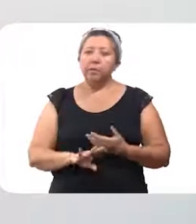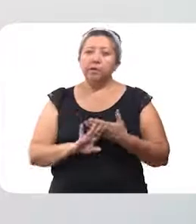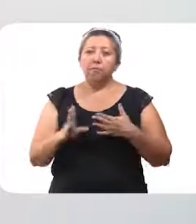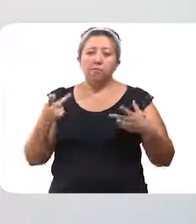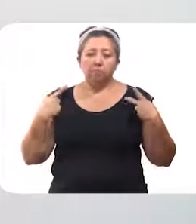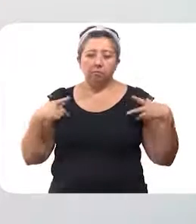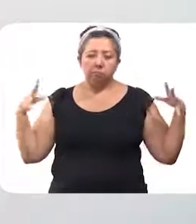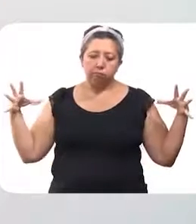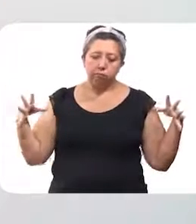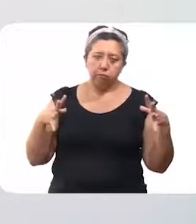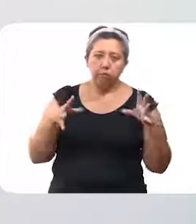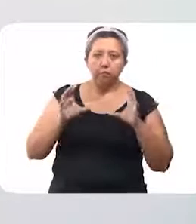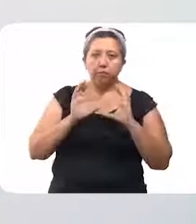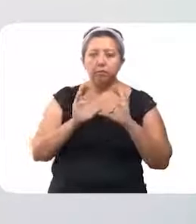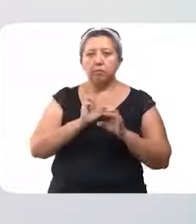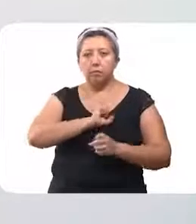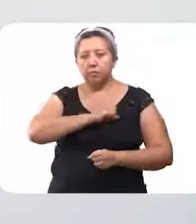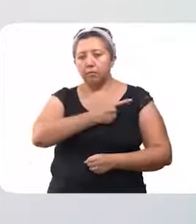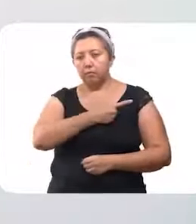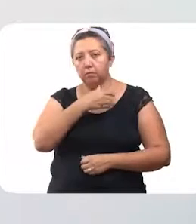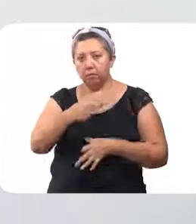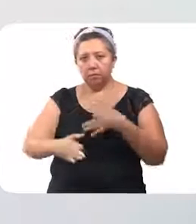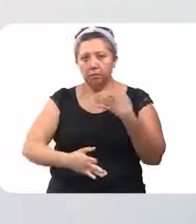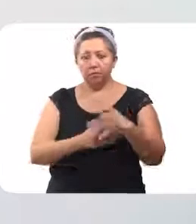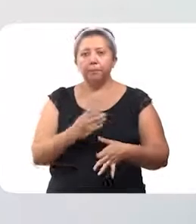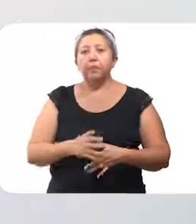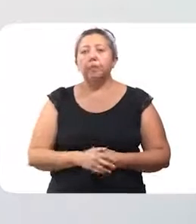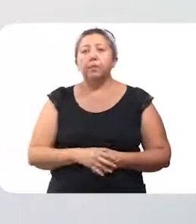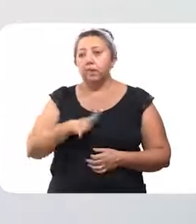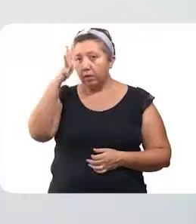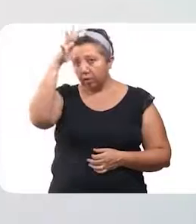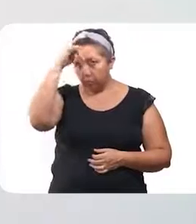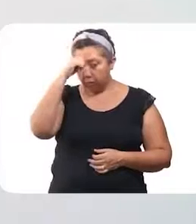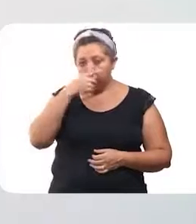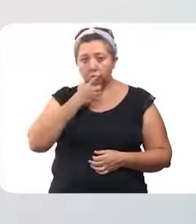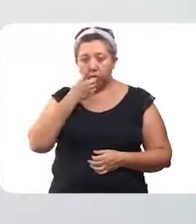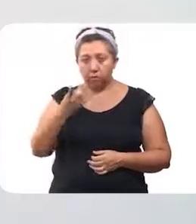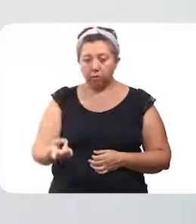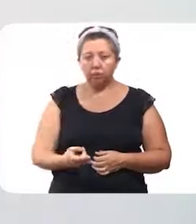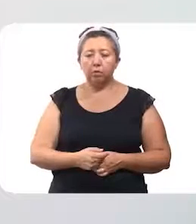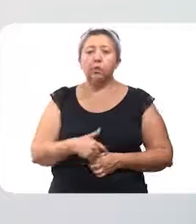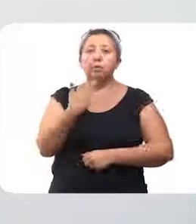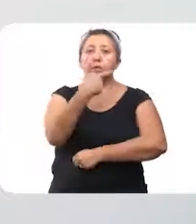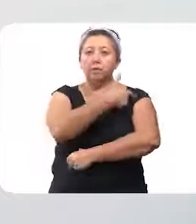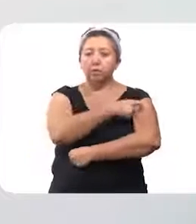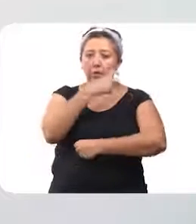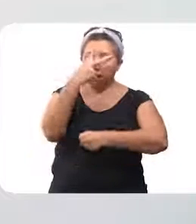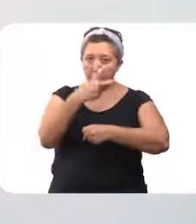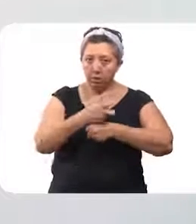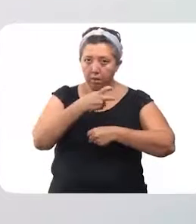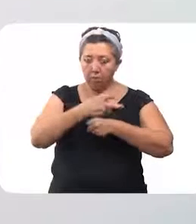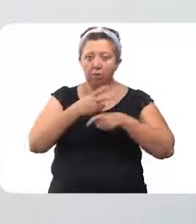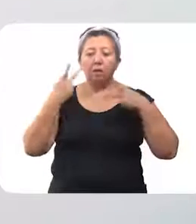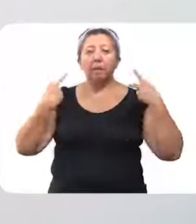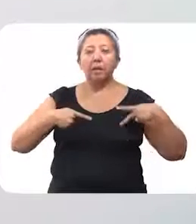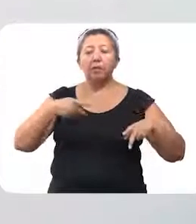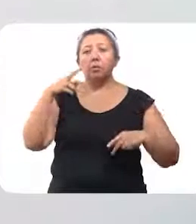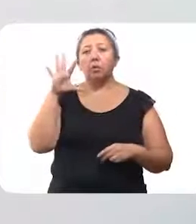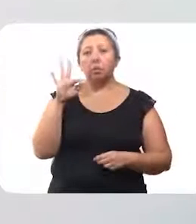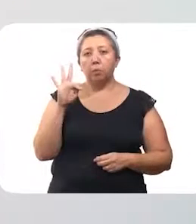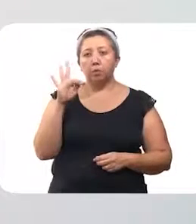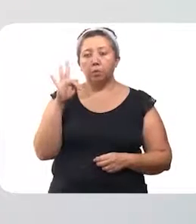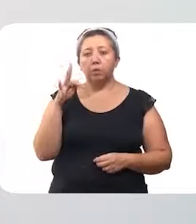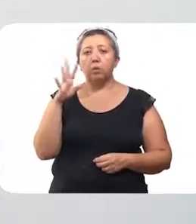evitar aglomeraciones y cuidar de la salud de todos. De acuerdo con lo programado, la aplicación de la segunda dosis a personas de